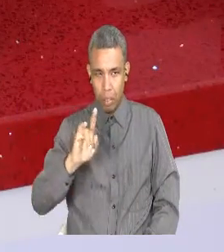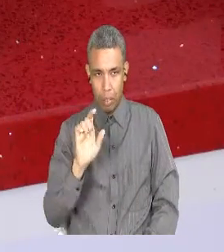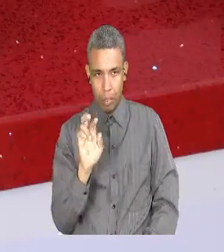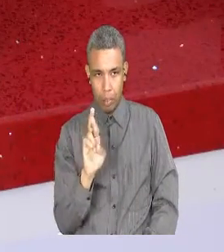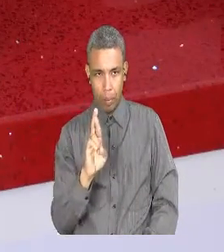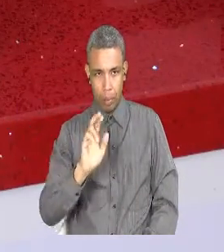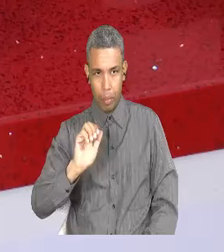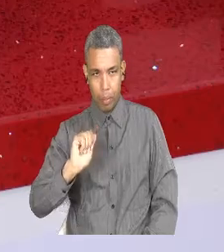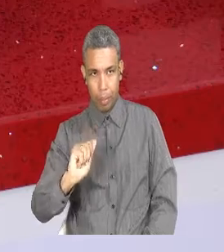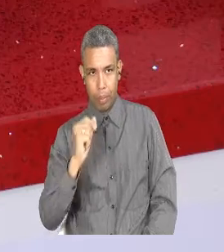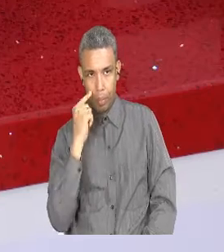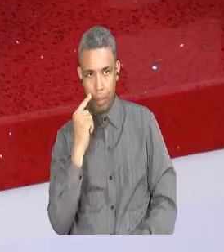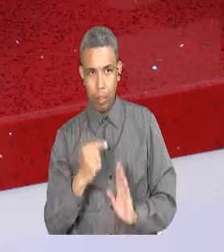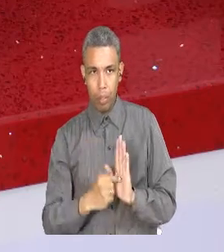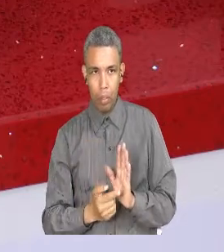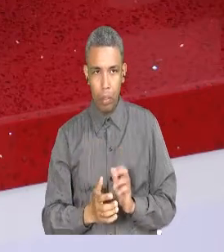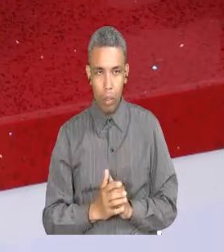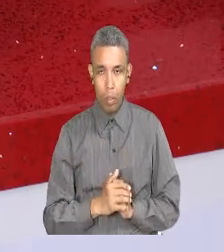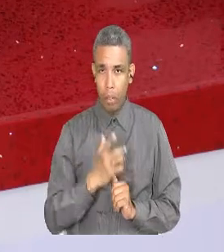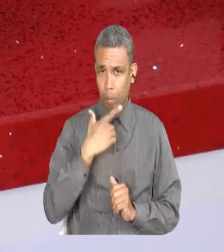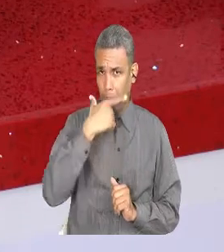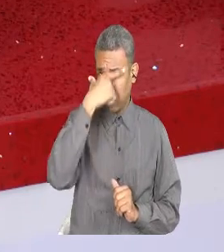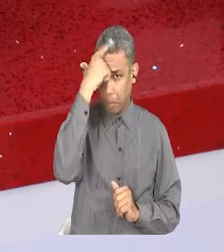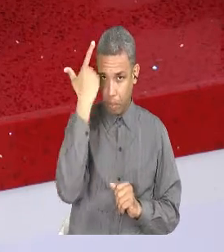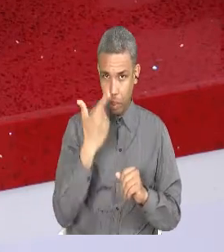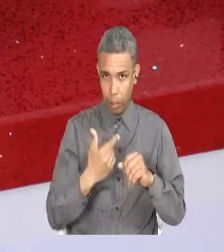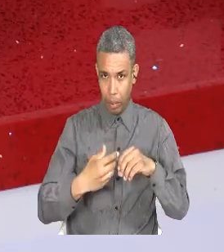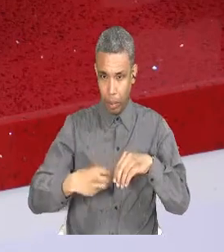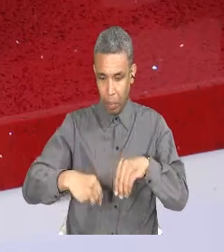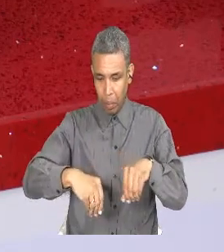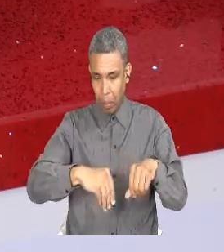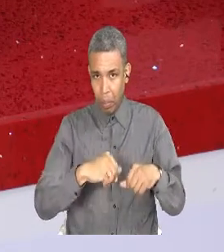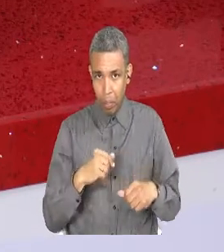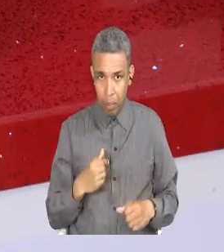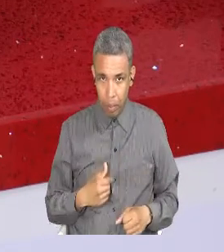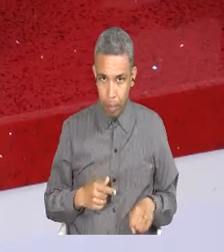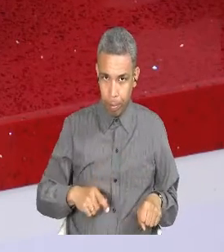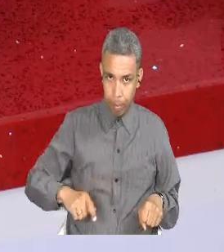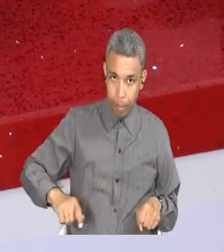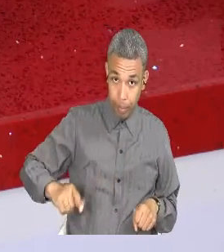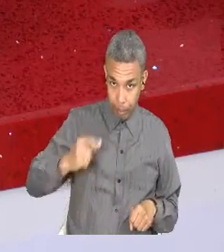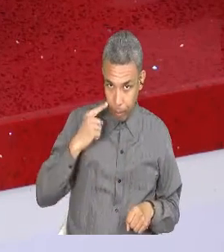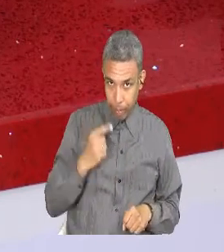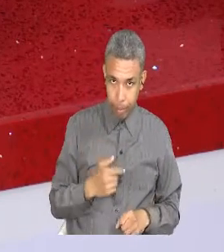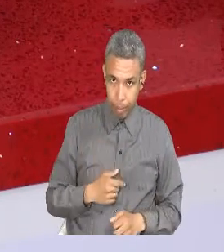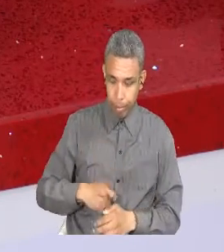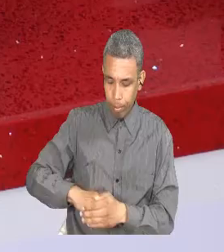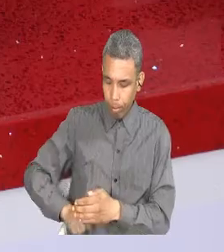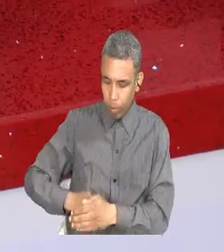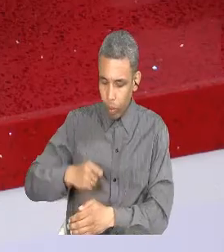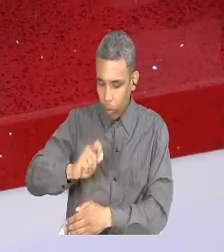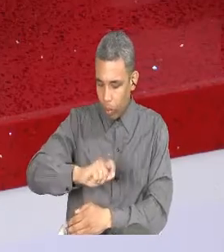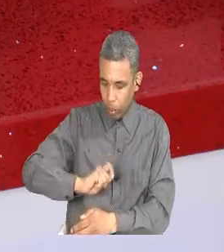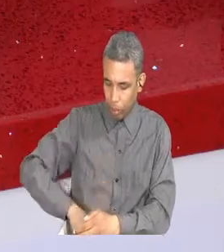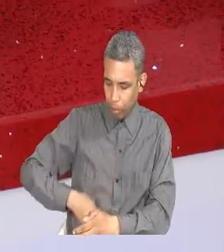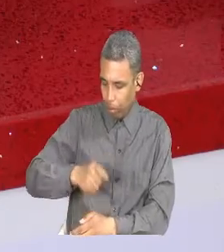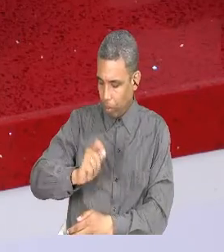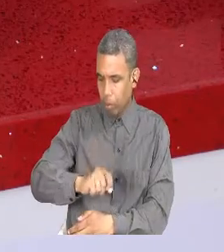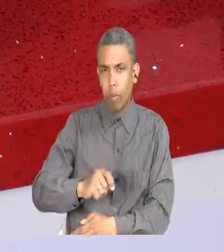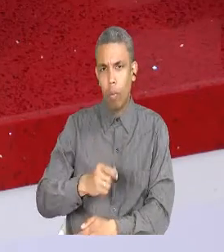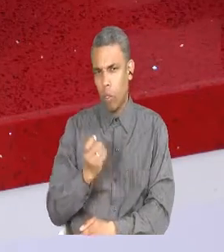unas 4 cucharaditas. Ok, perfecto. Cada cucharadita más o menos 25